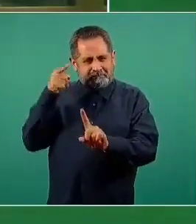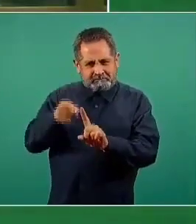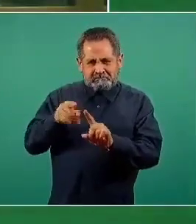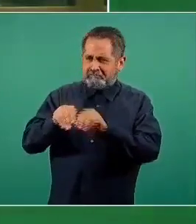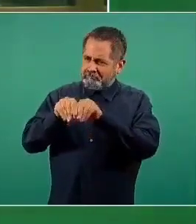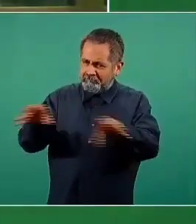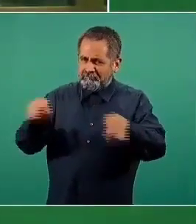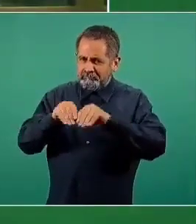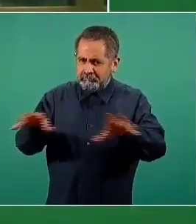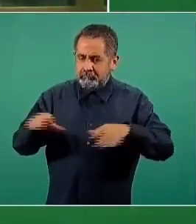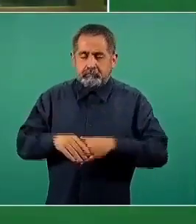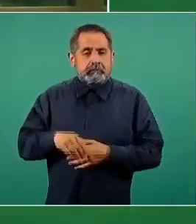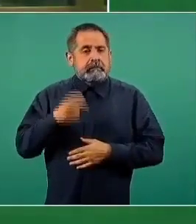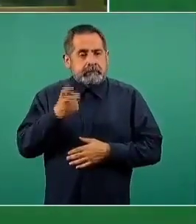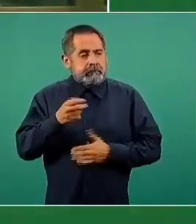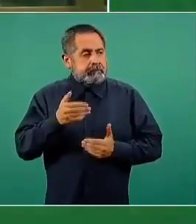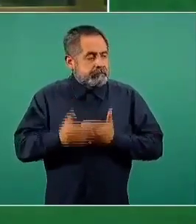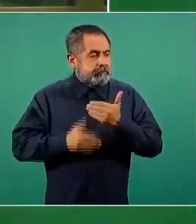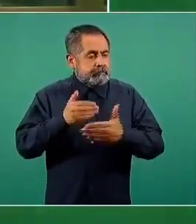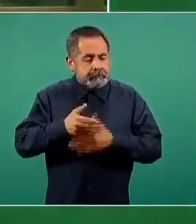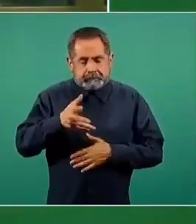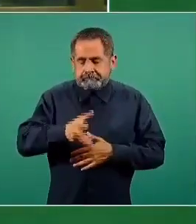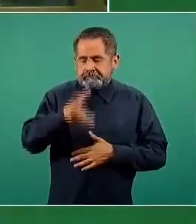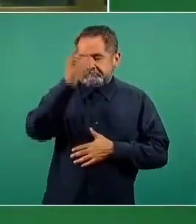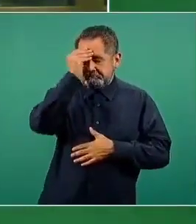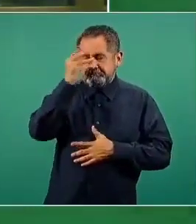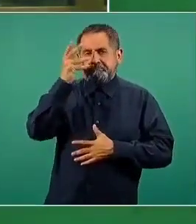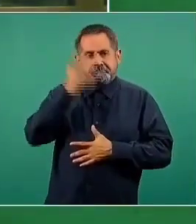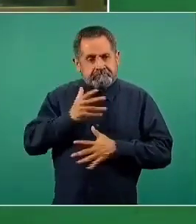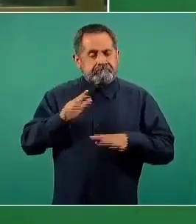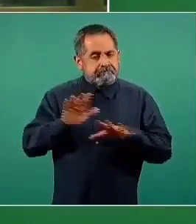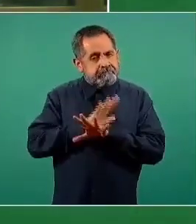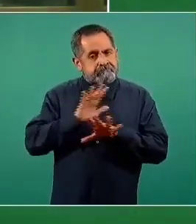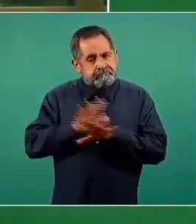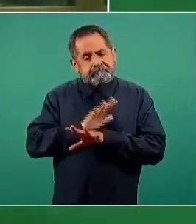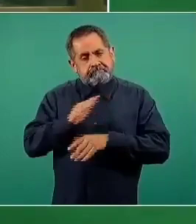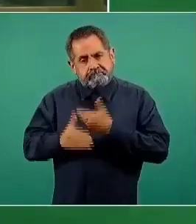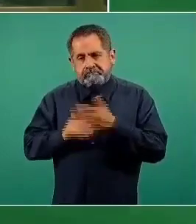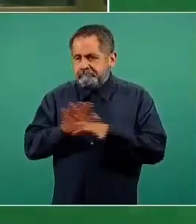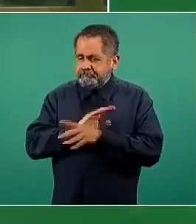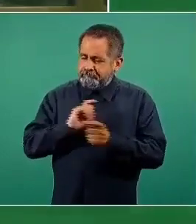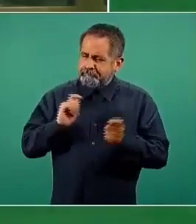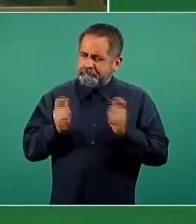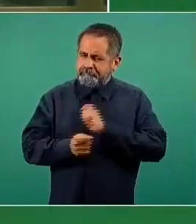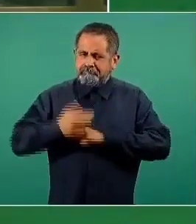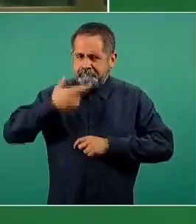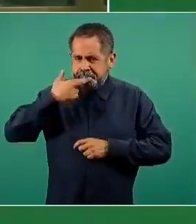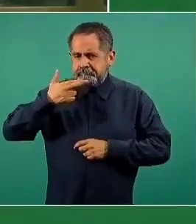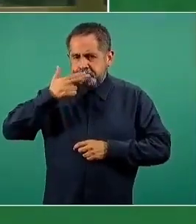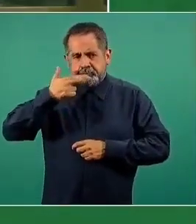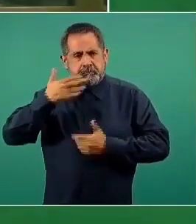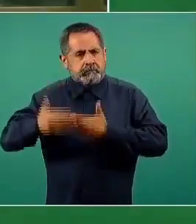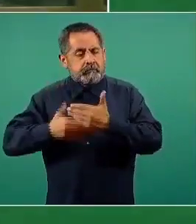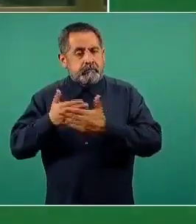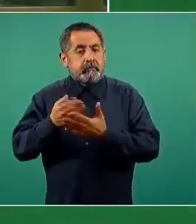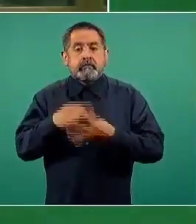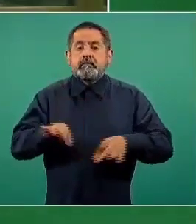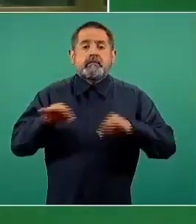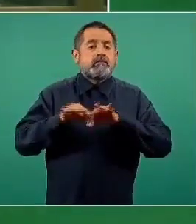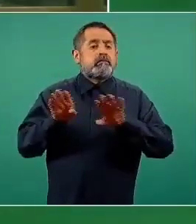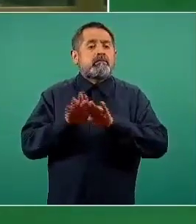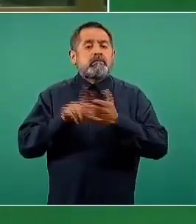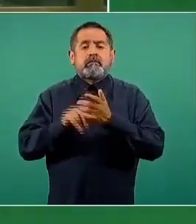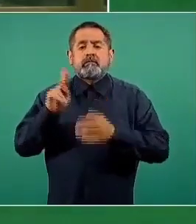se aprende sobre la marcha y hay que ajustar sobre el camino. Es importante diseñar estrategias